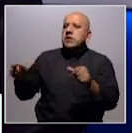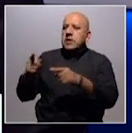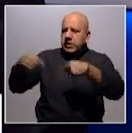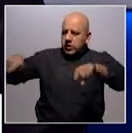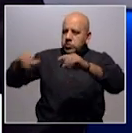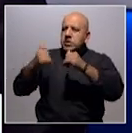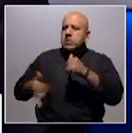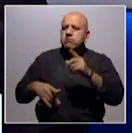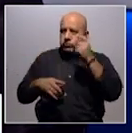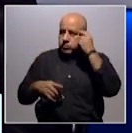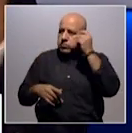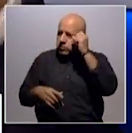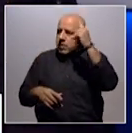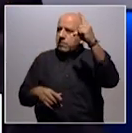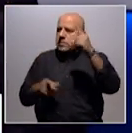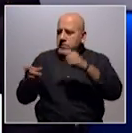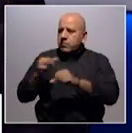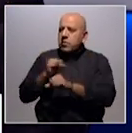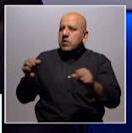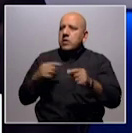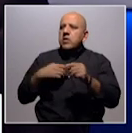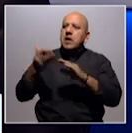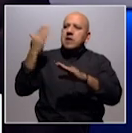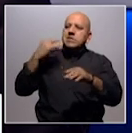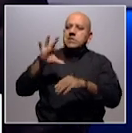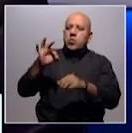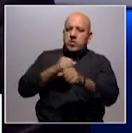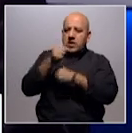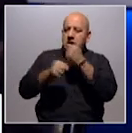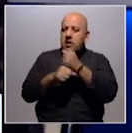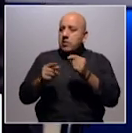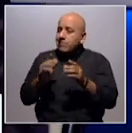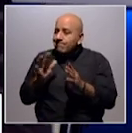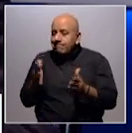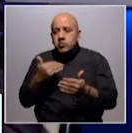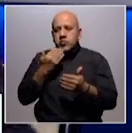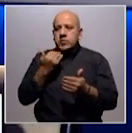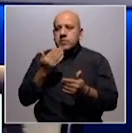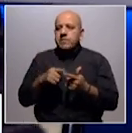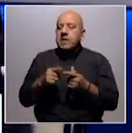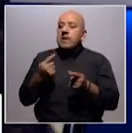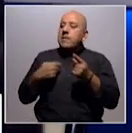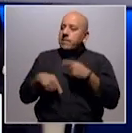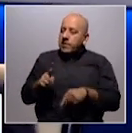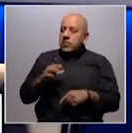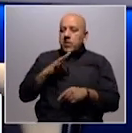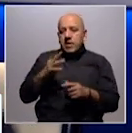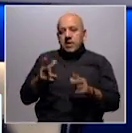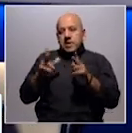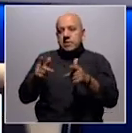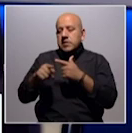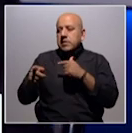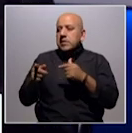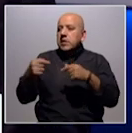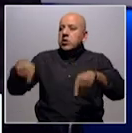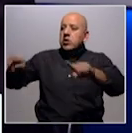de aprender qué capaces no la teníamos hace medio siglo sin perjuicio de lo cual debe decirse porque es evidente que